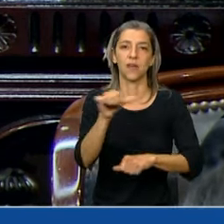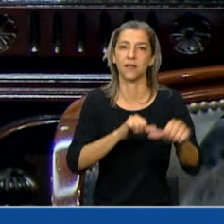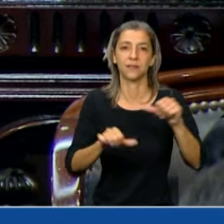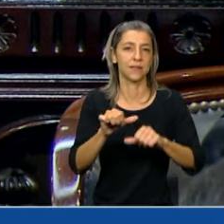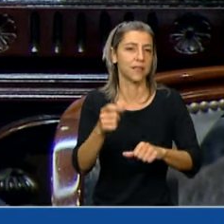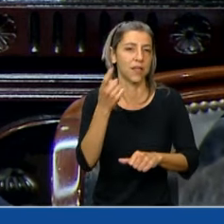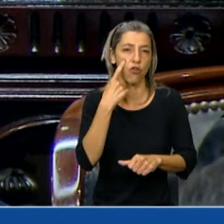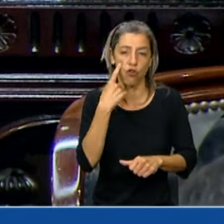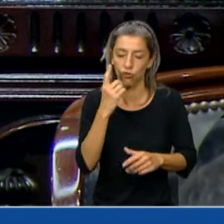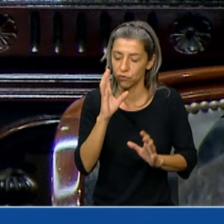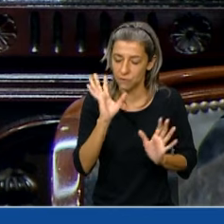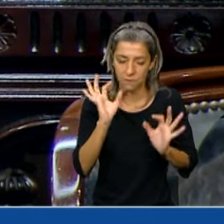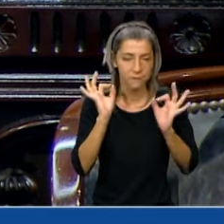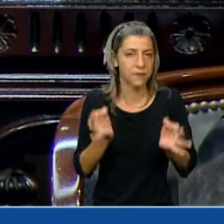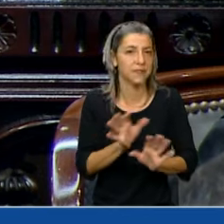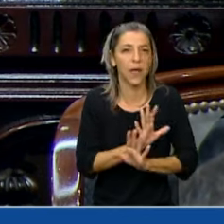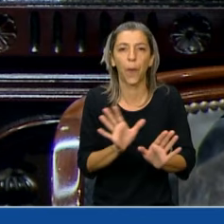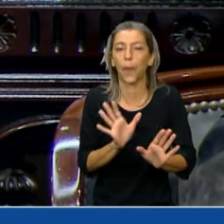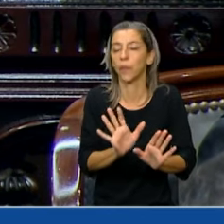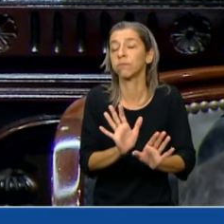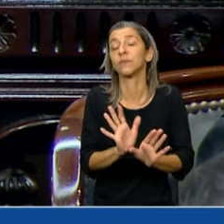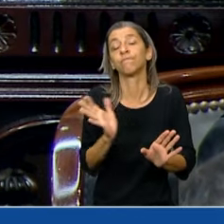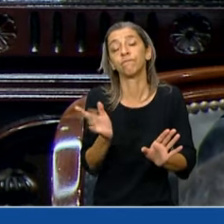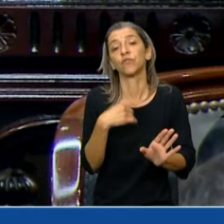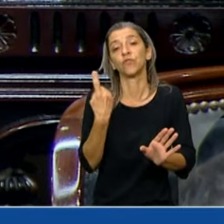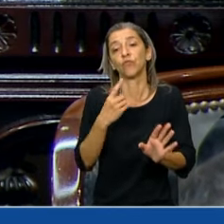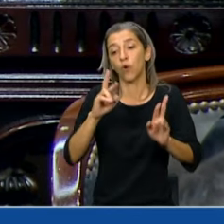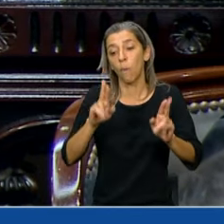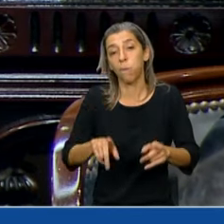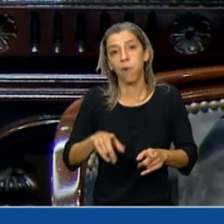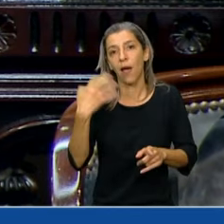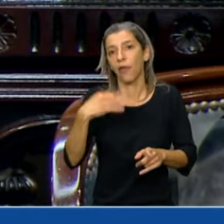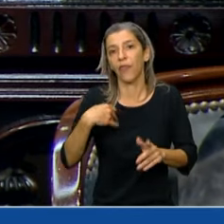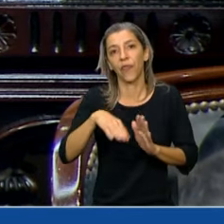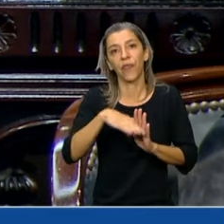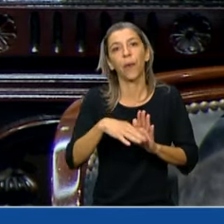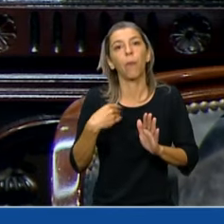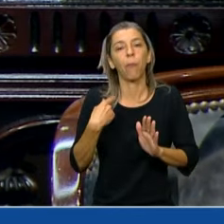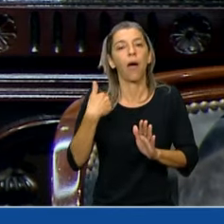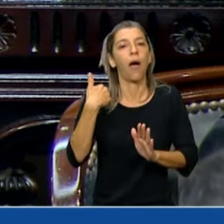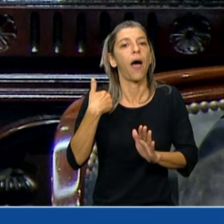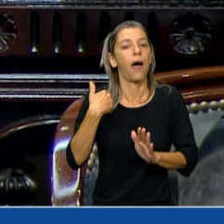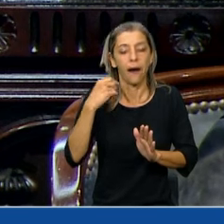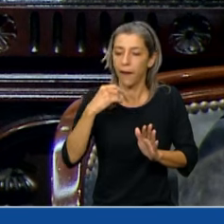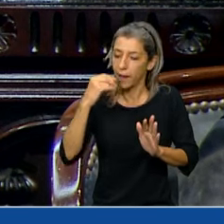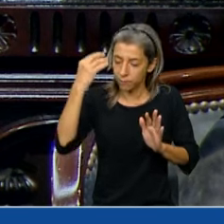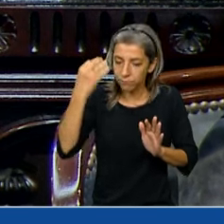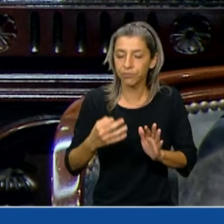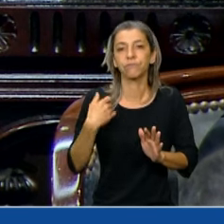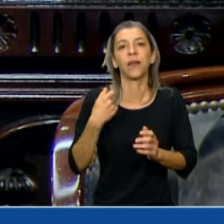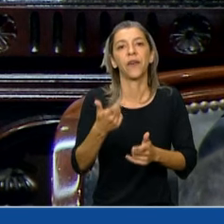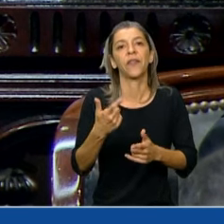conocimiento es por eso que la política científica tecnológica y de innovación debe ser una política de